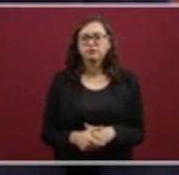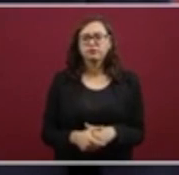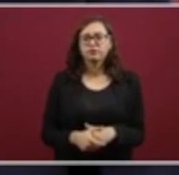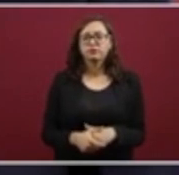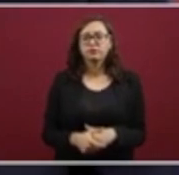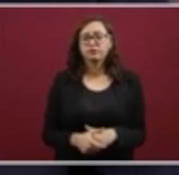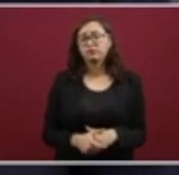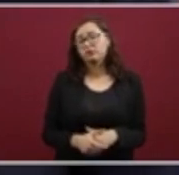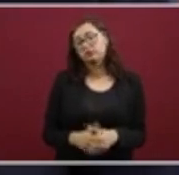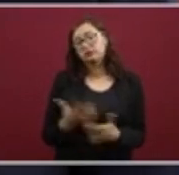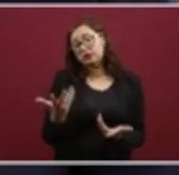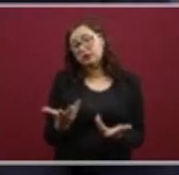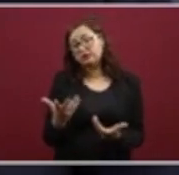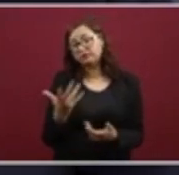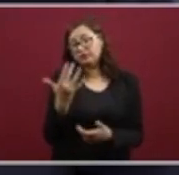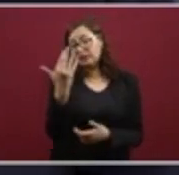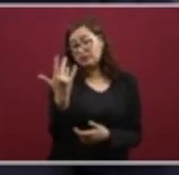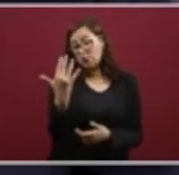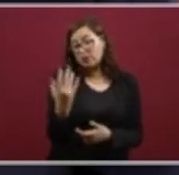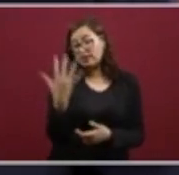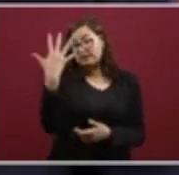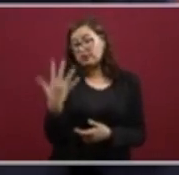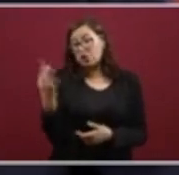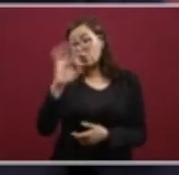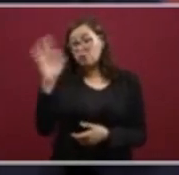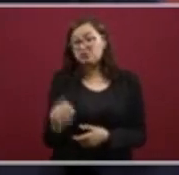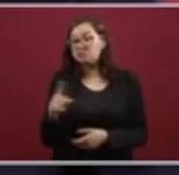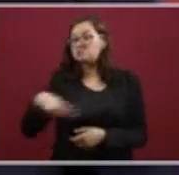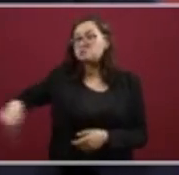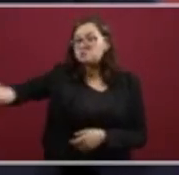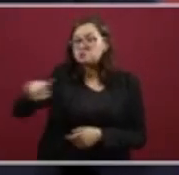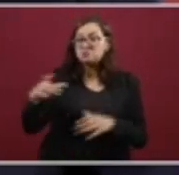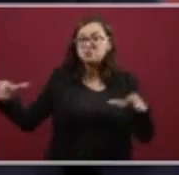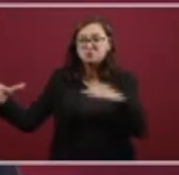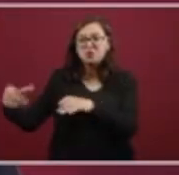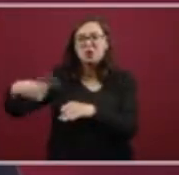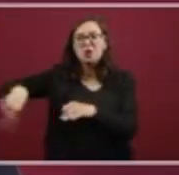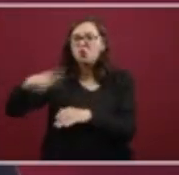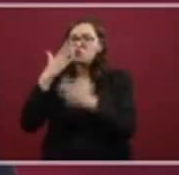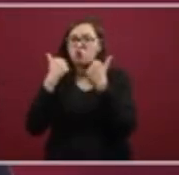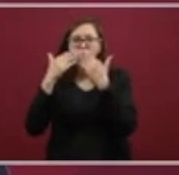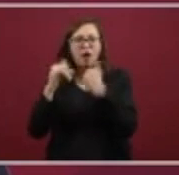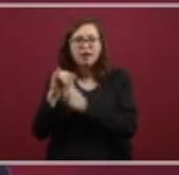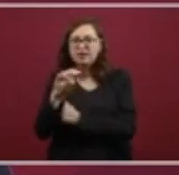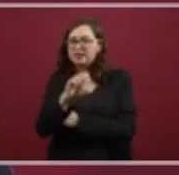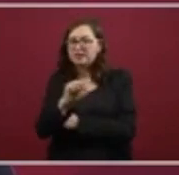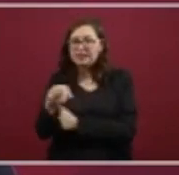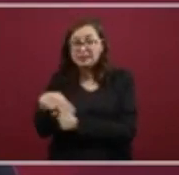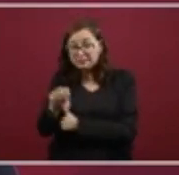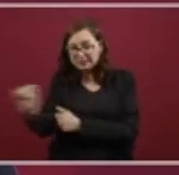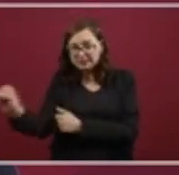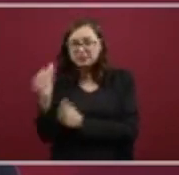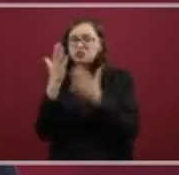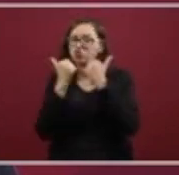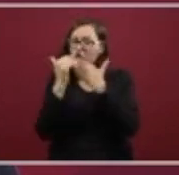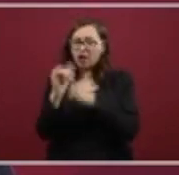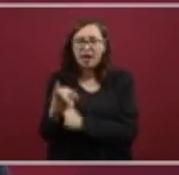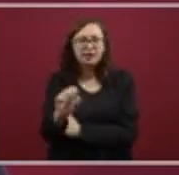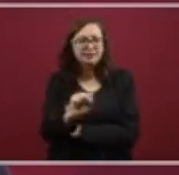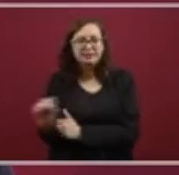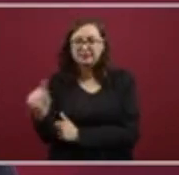como el 55% de los mexicanos no tiene seguridad social, no